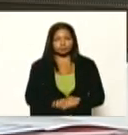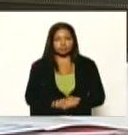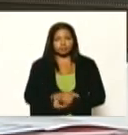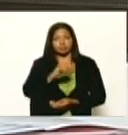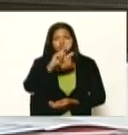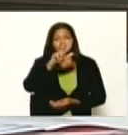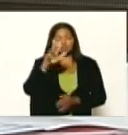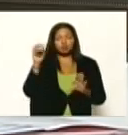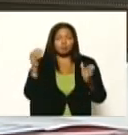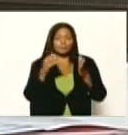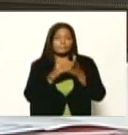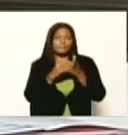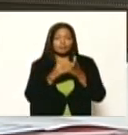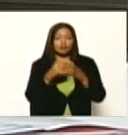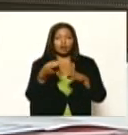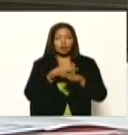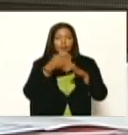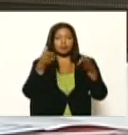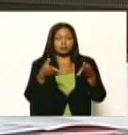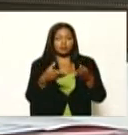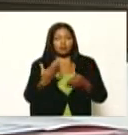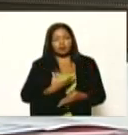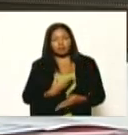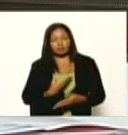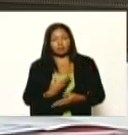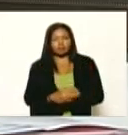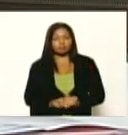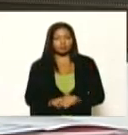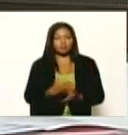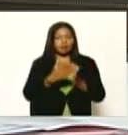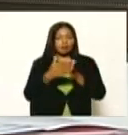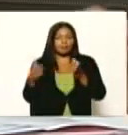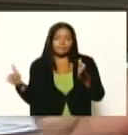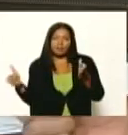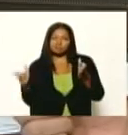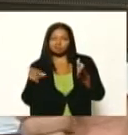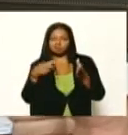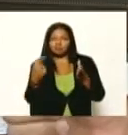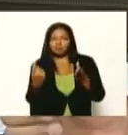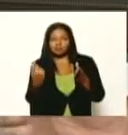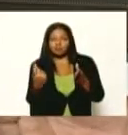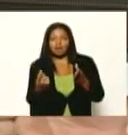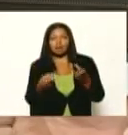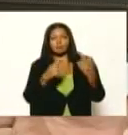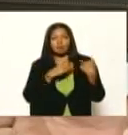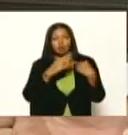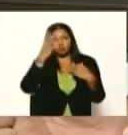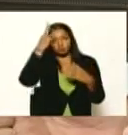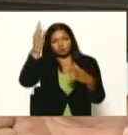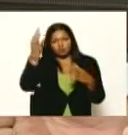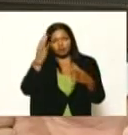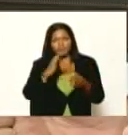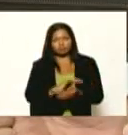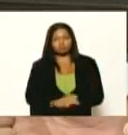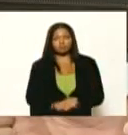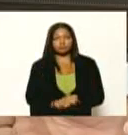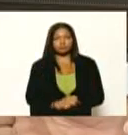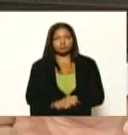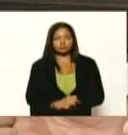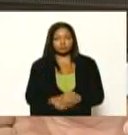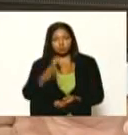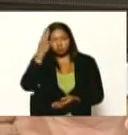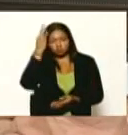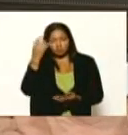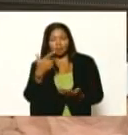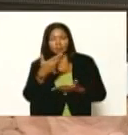48.392 correspondieron a gobernaciones y alcaldías. El resto corresponde a los cargos de concejales nominales,